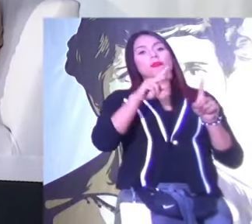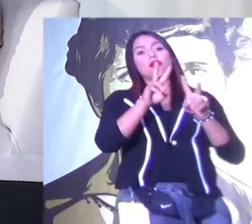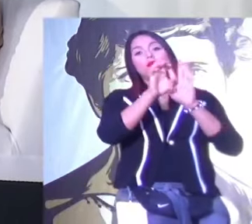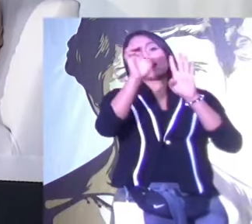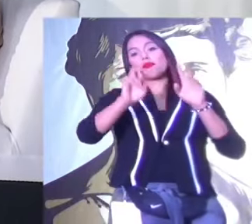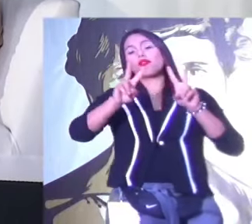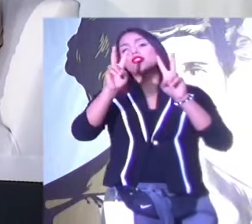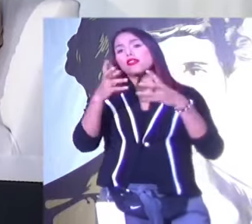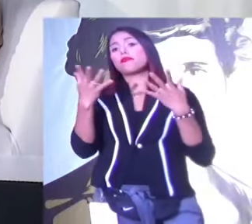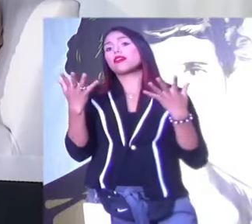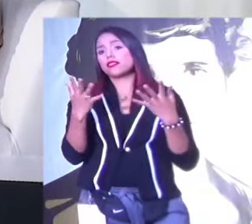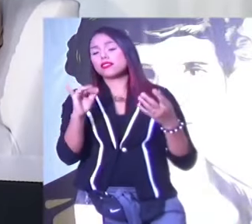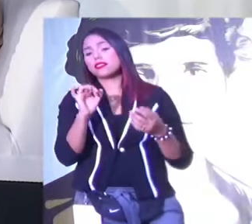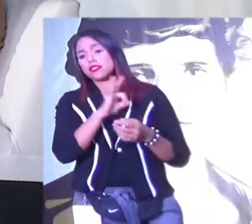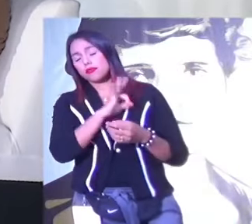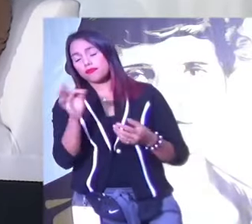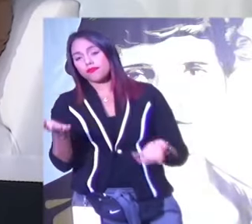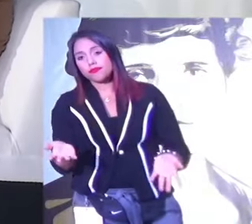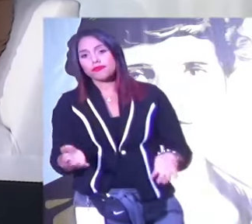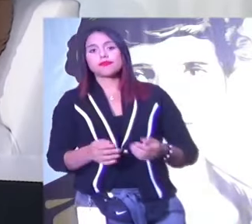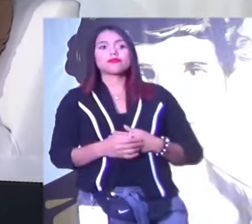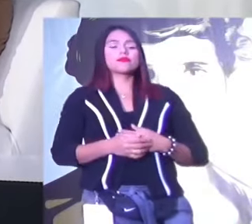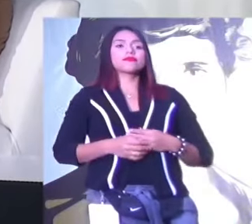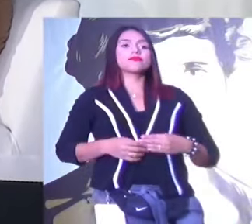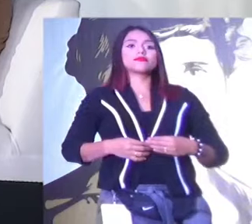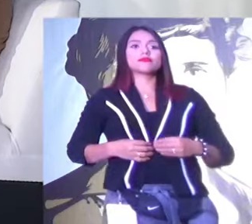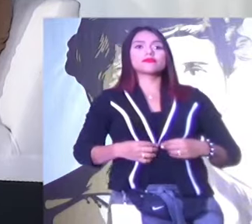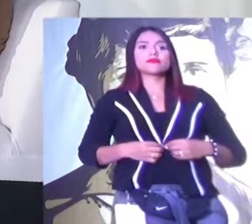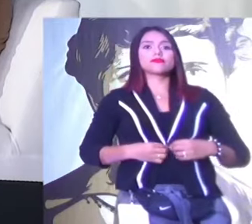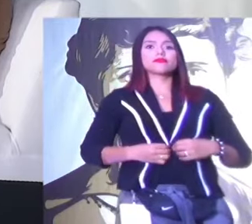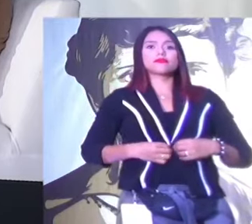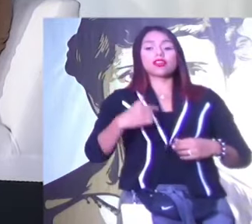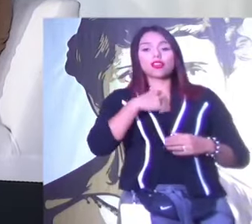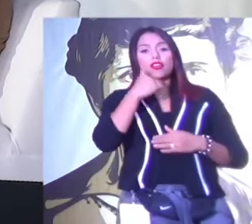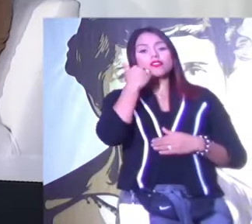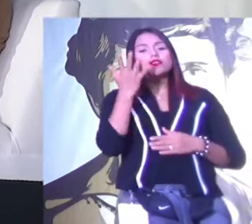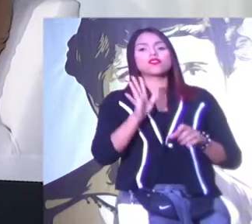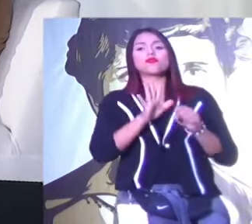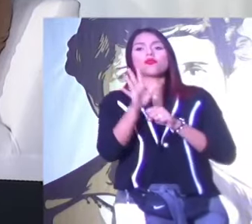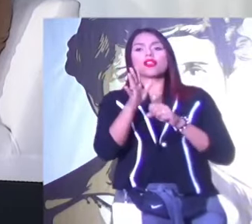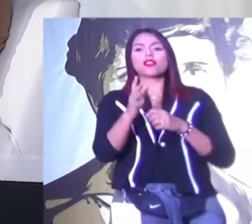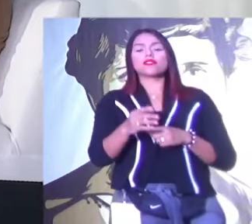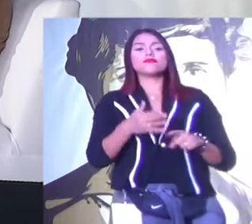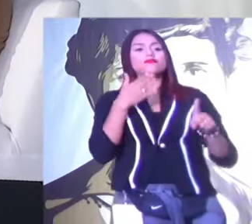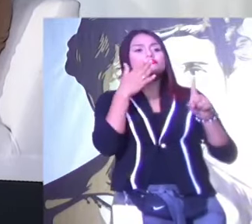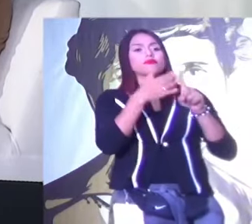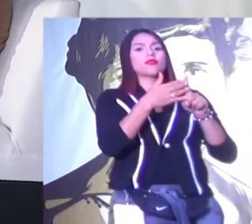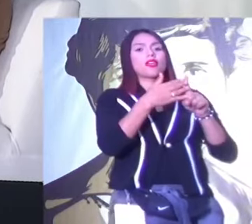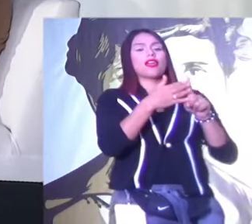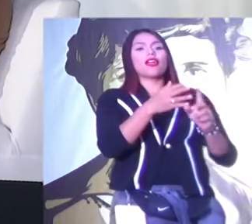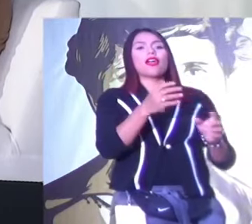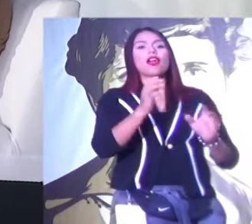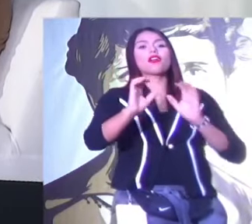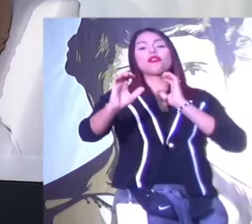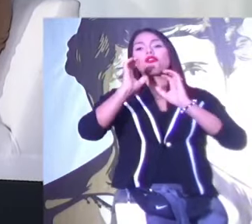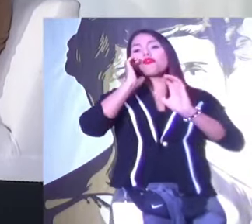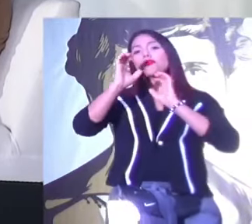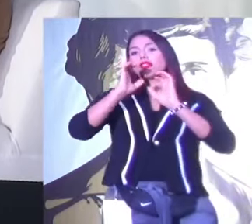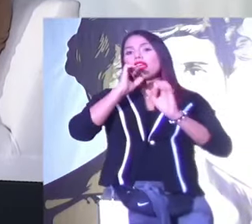Sí. Y creo lo que yo quiero es comunicar al lector, comunicarle